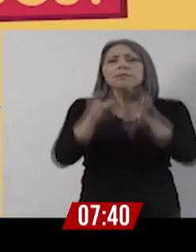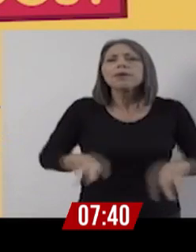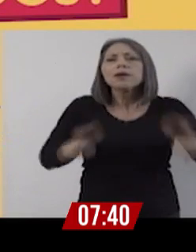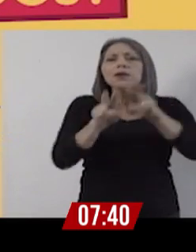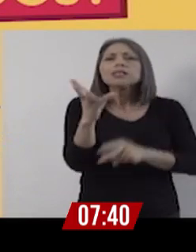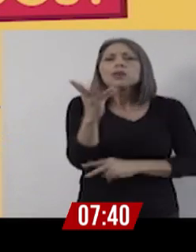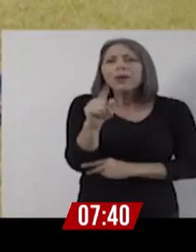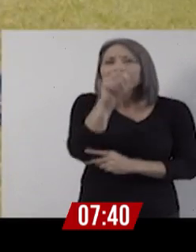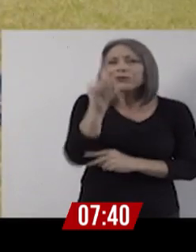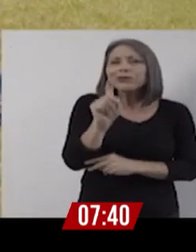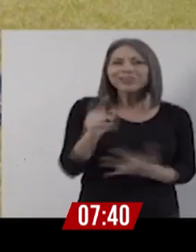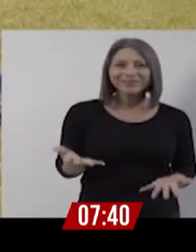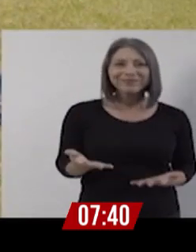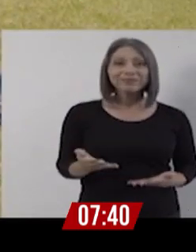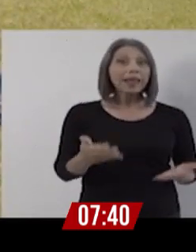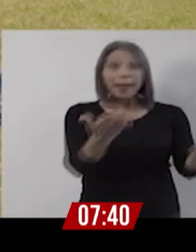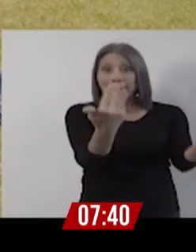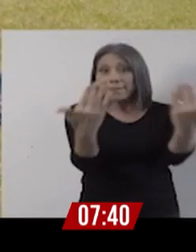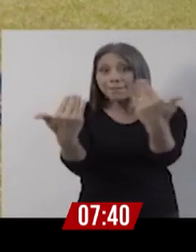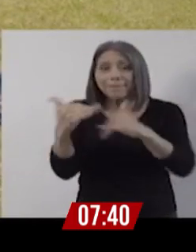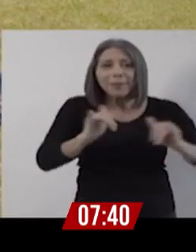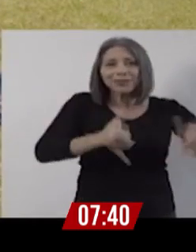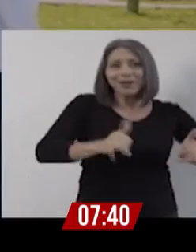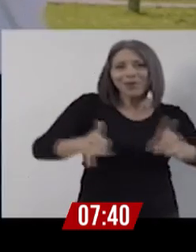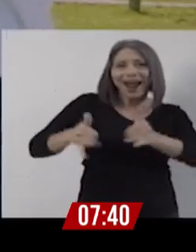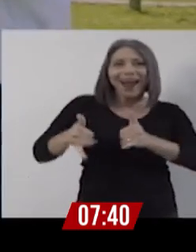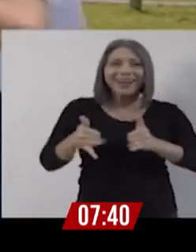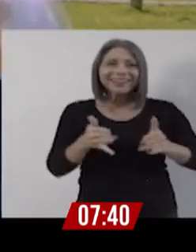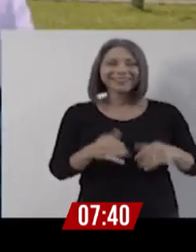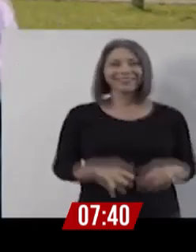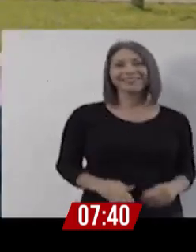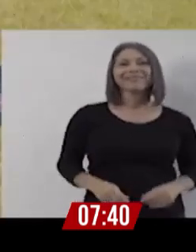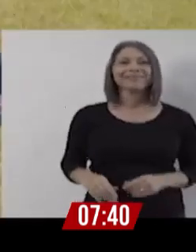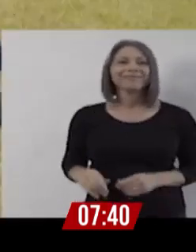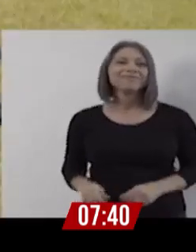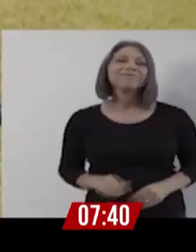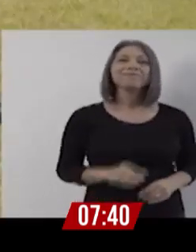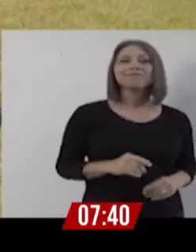encontrar en 30 segundos? ¡Vamos a jugar!